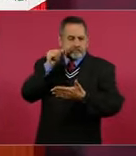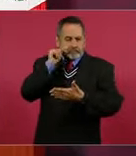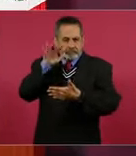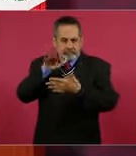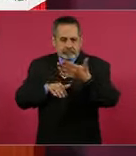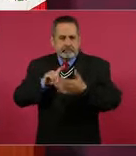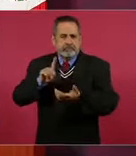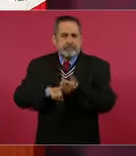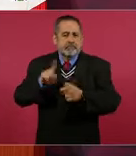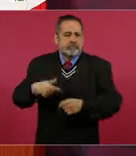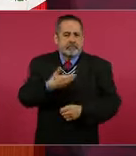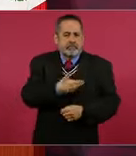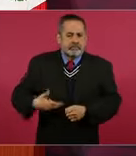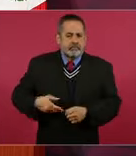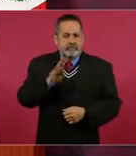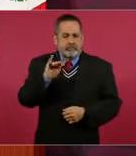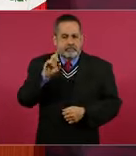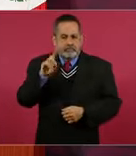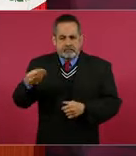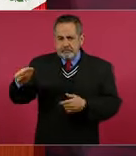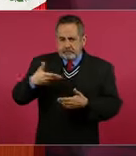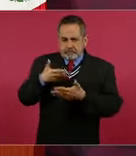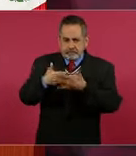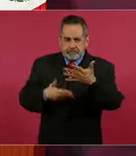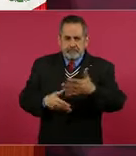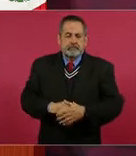el presidente Biden.